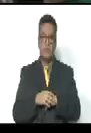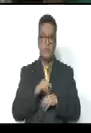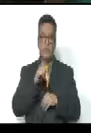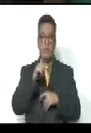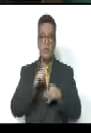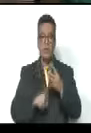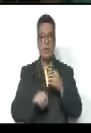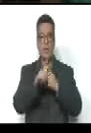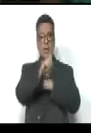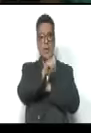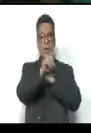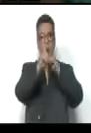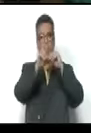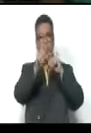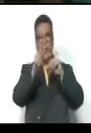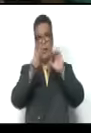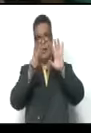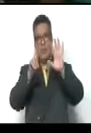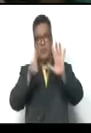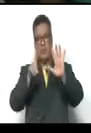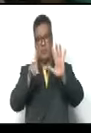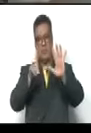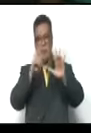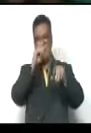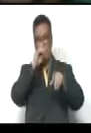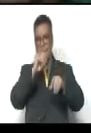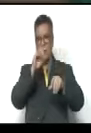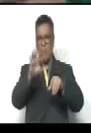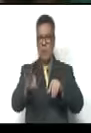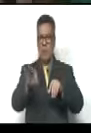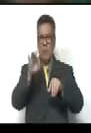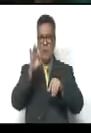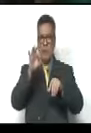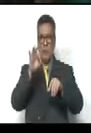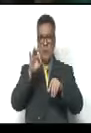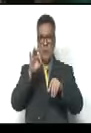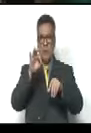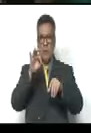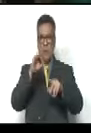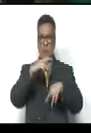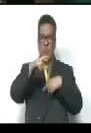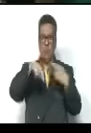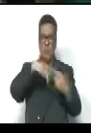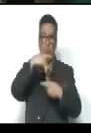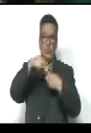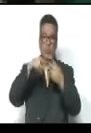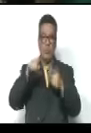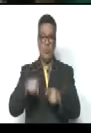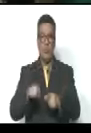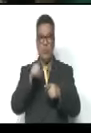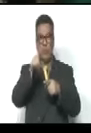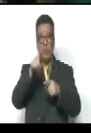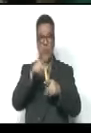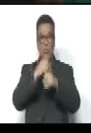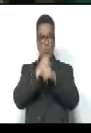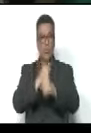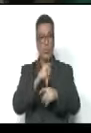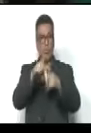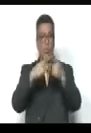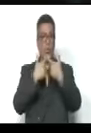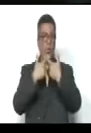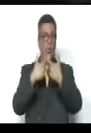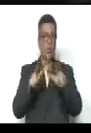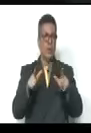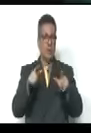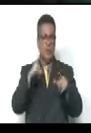Hace 126 años nació un revolucionario, un Quijote, por la libertad y